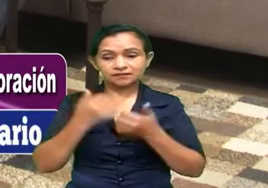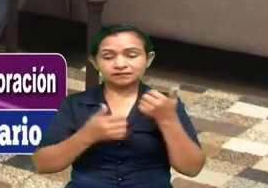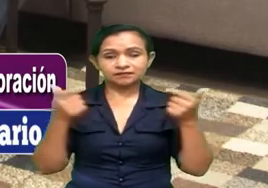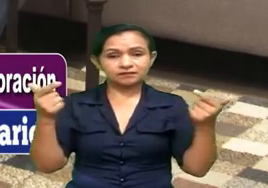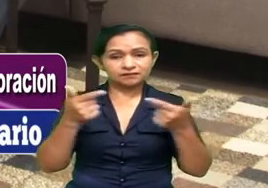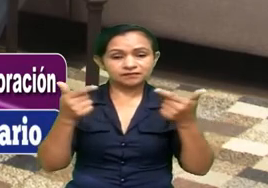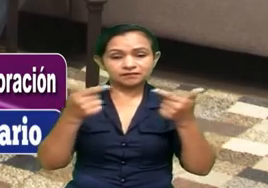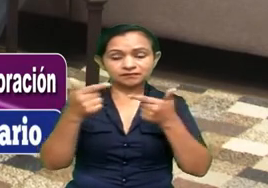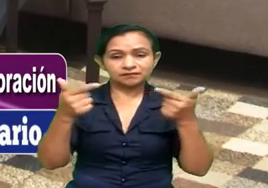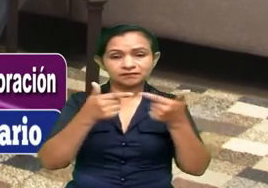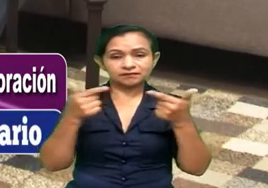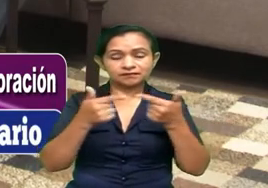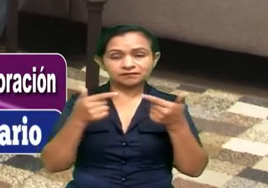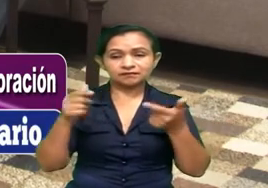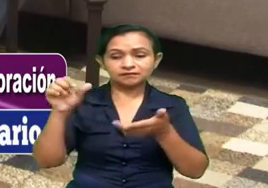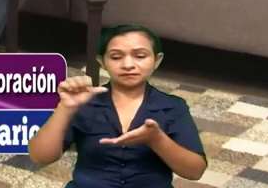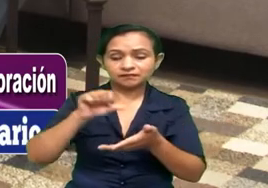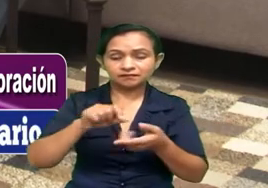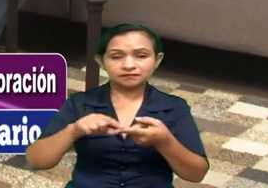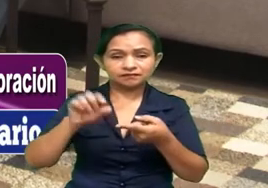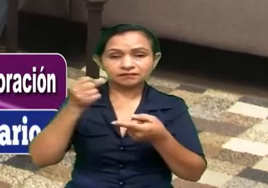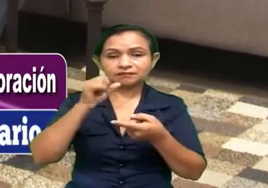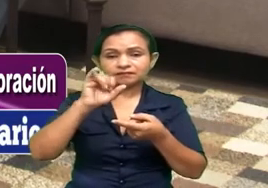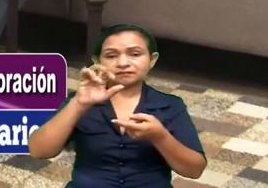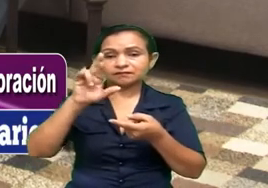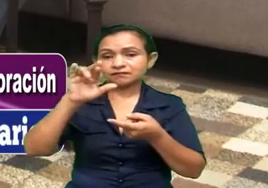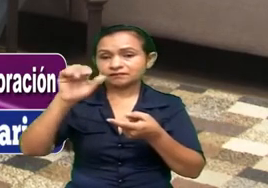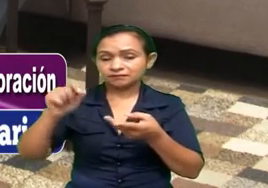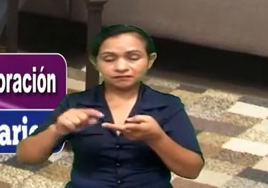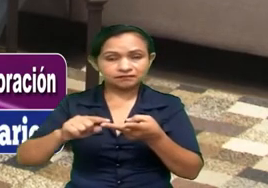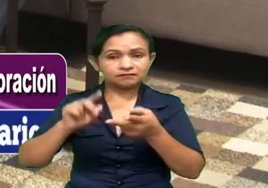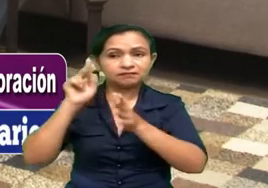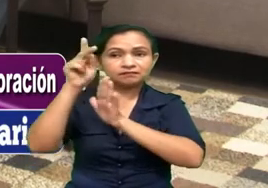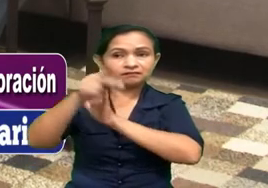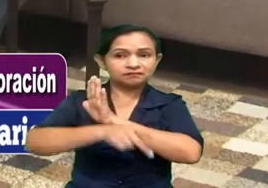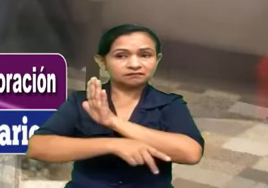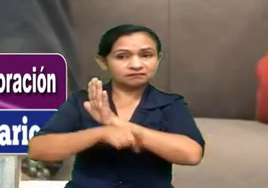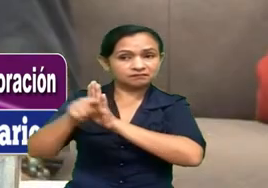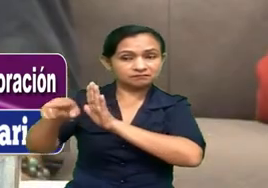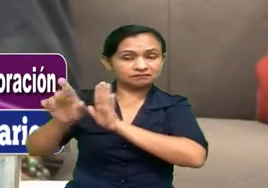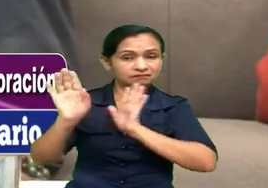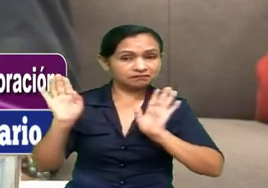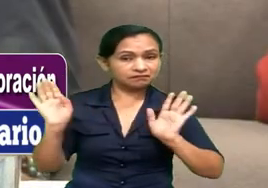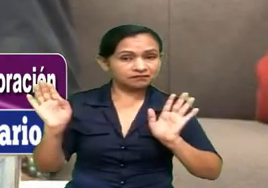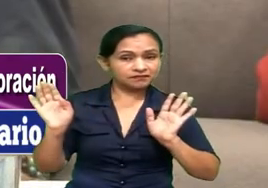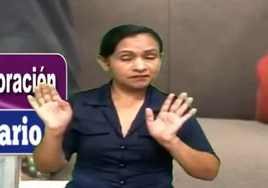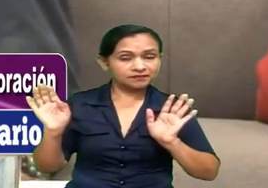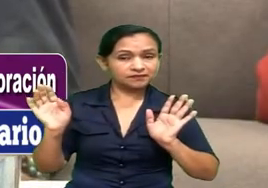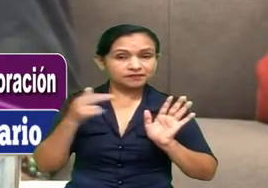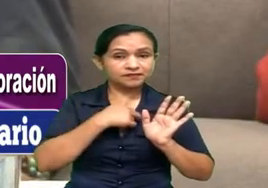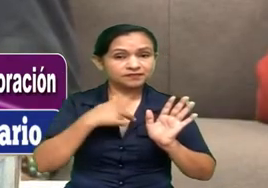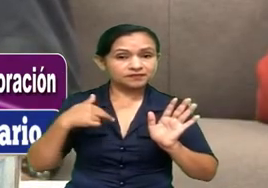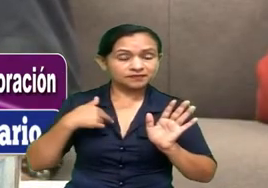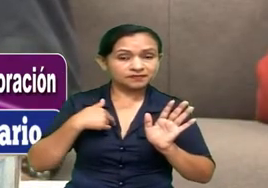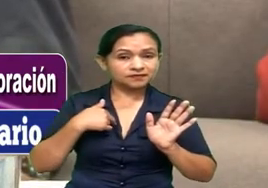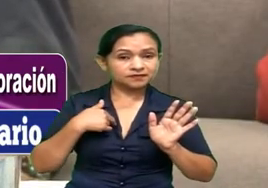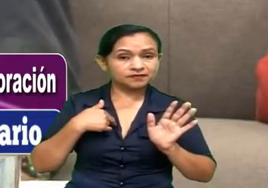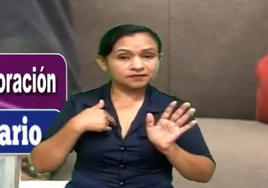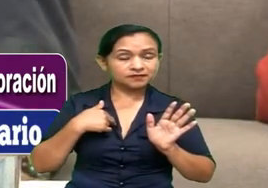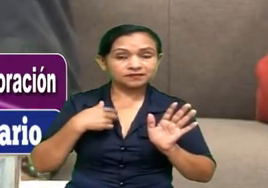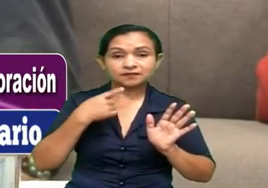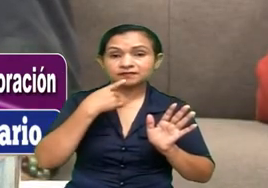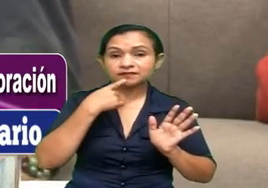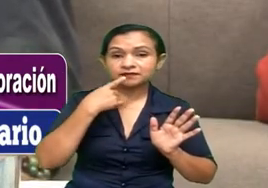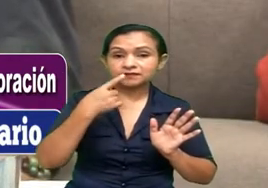guerra en Afganistán, en Siria, en todos esos lados. ¿Y lo que pasó? Dijeron que